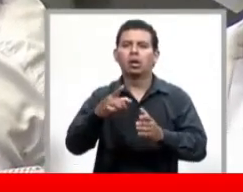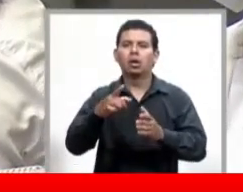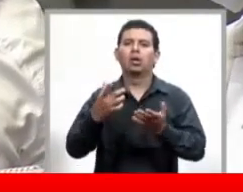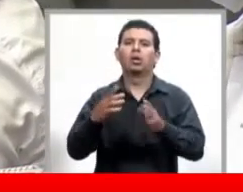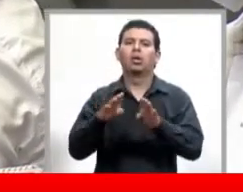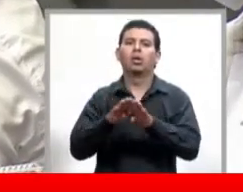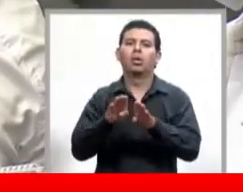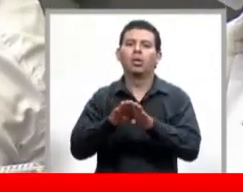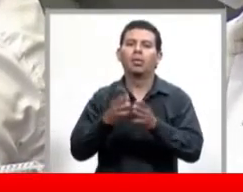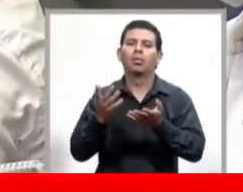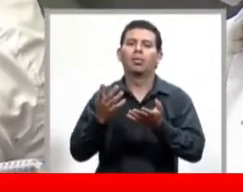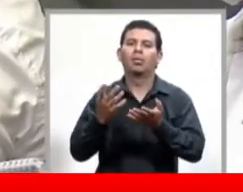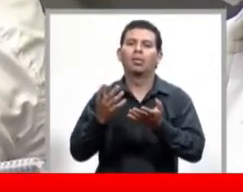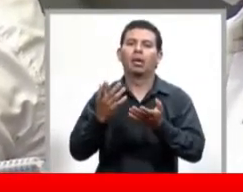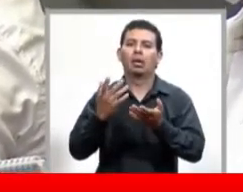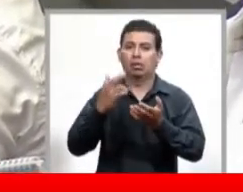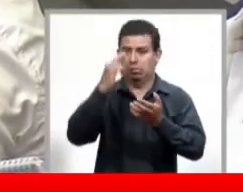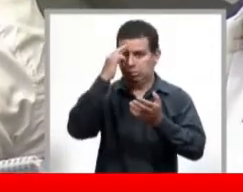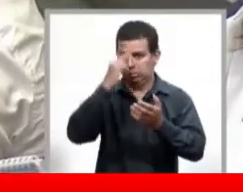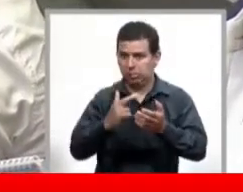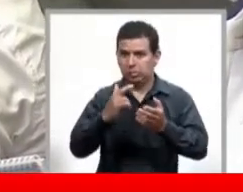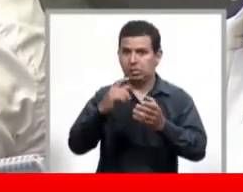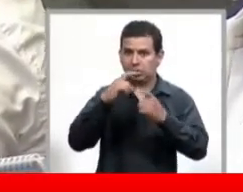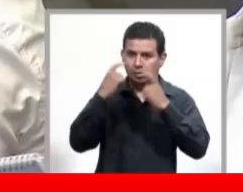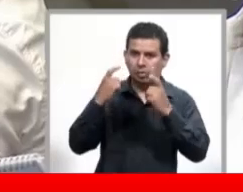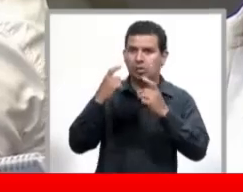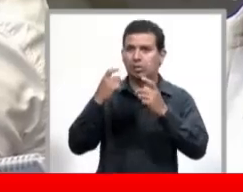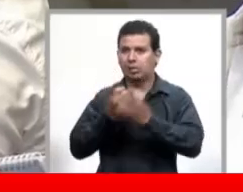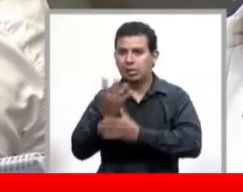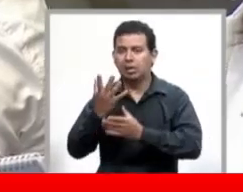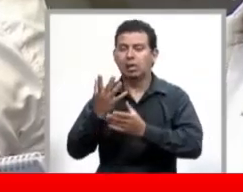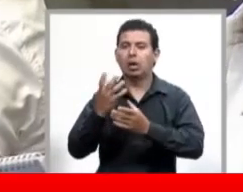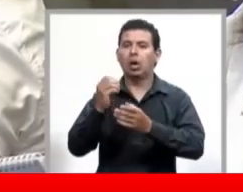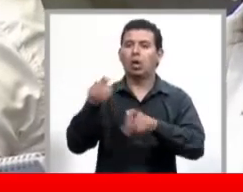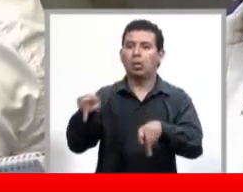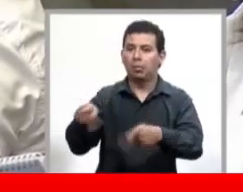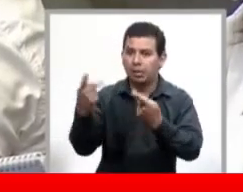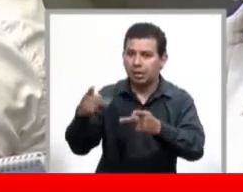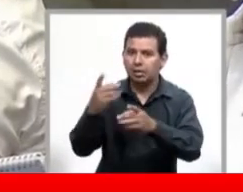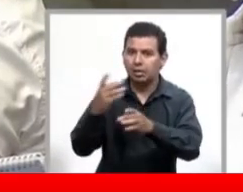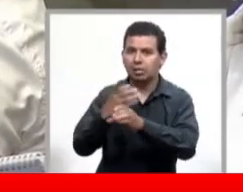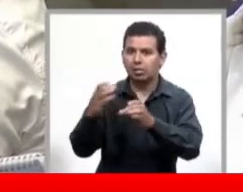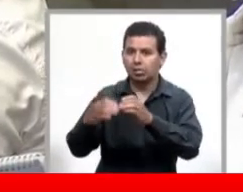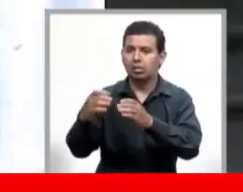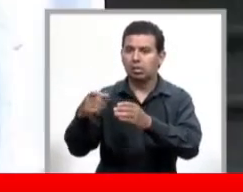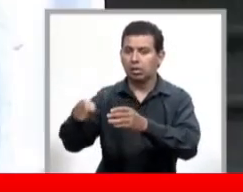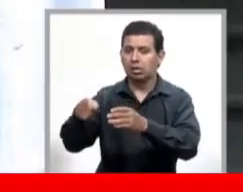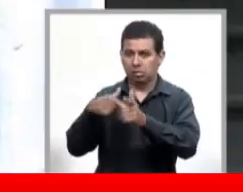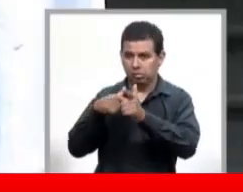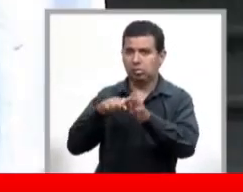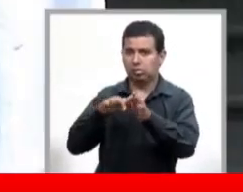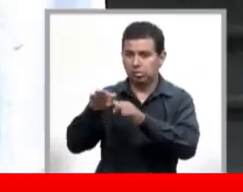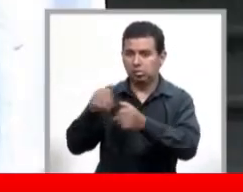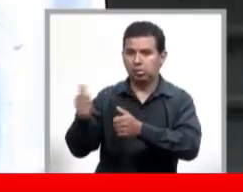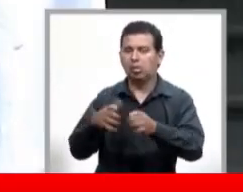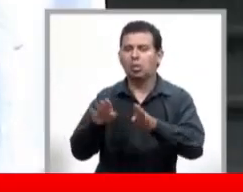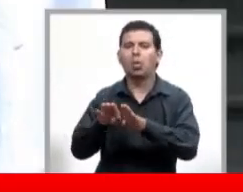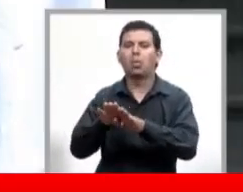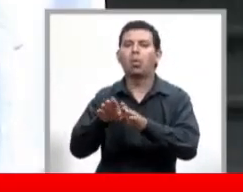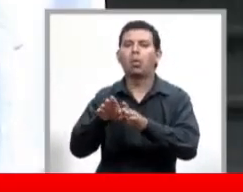la población regrese al centro a adquirir algún tipo de productos y genera altas concentraciones de personas. Y